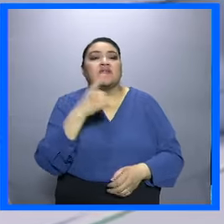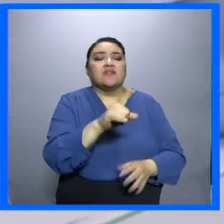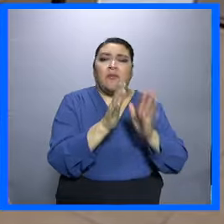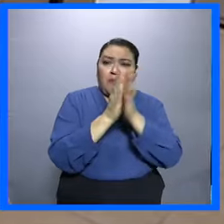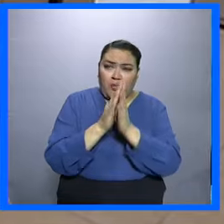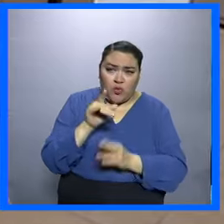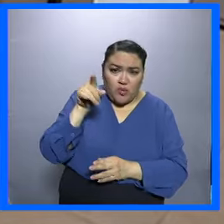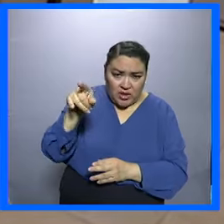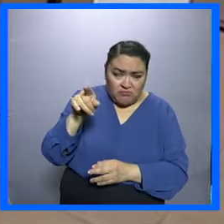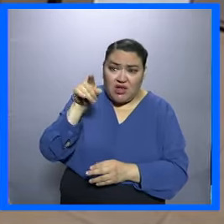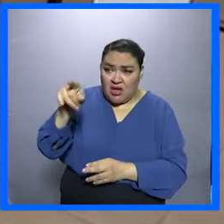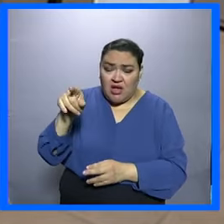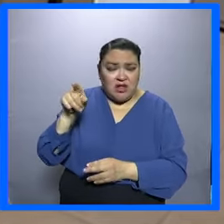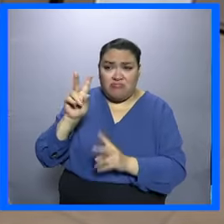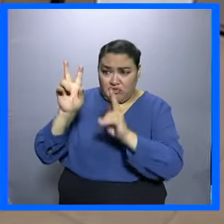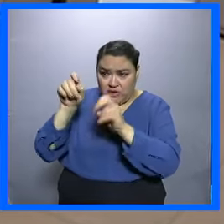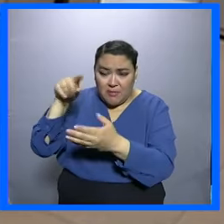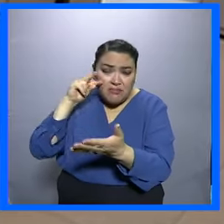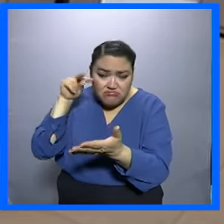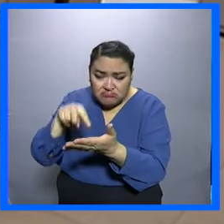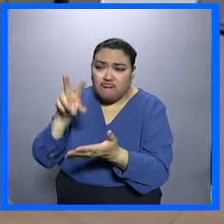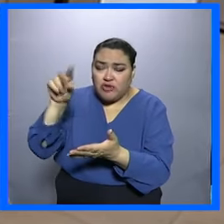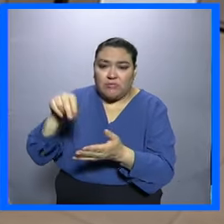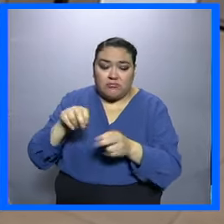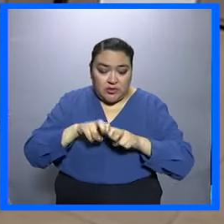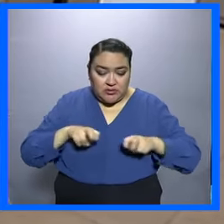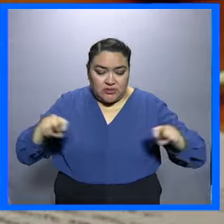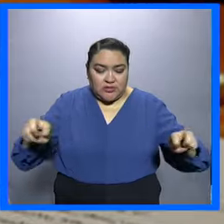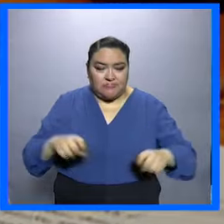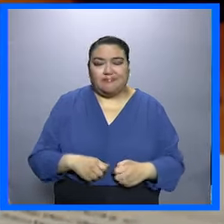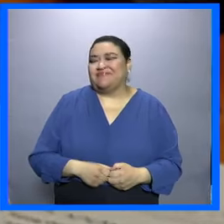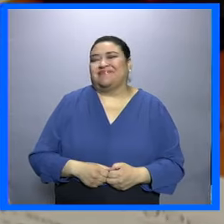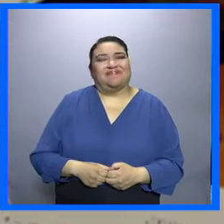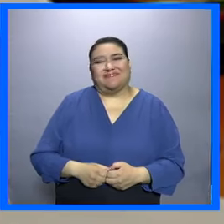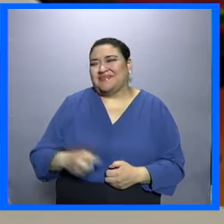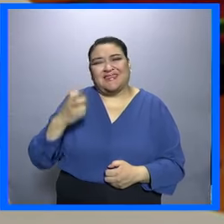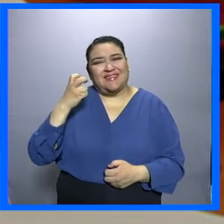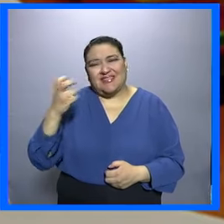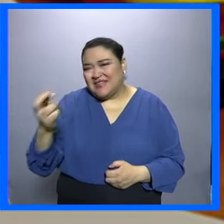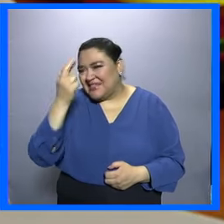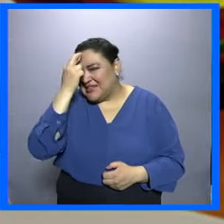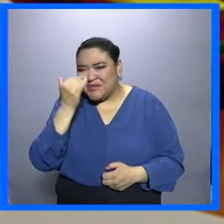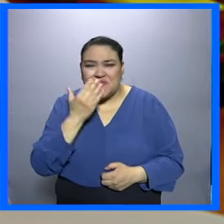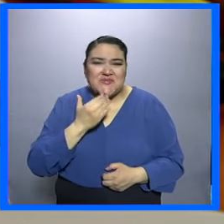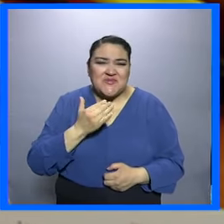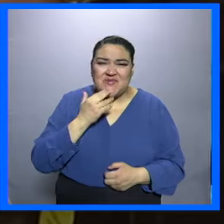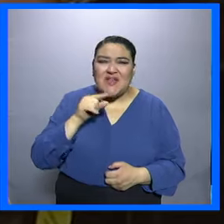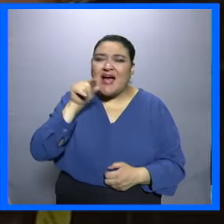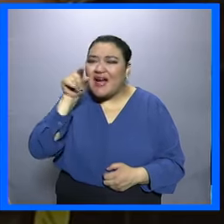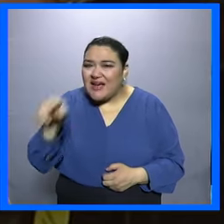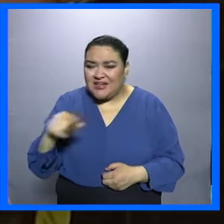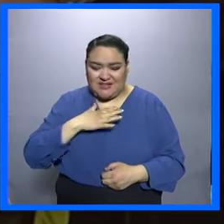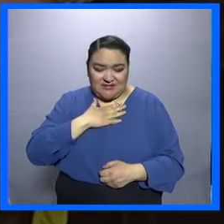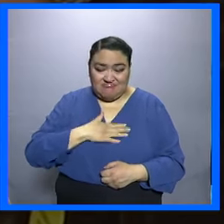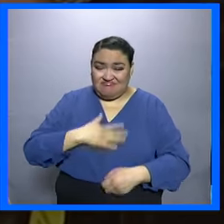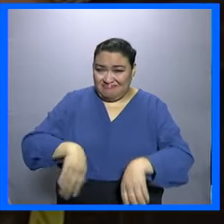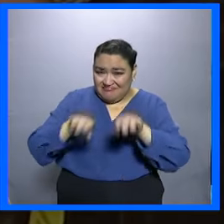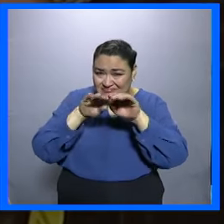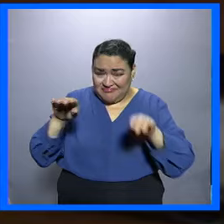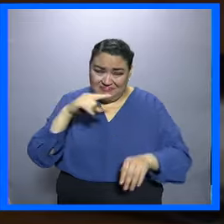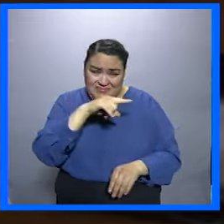ministra no conociera de él. El Pleno resolvió que esa no es razón para comprometer la imparcialidad de la